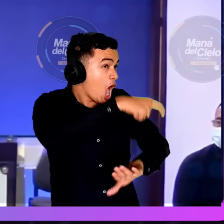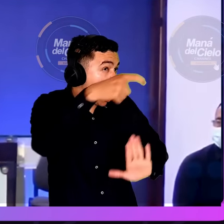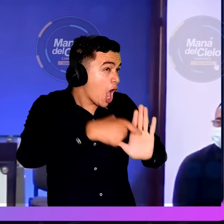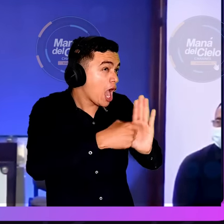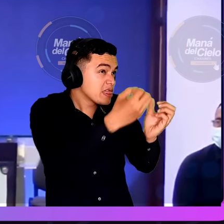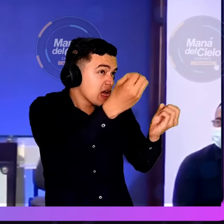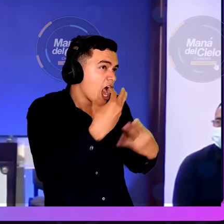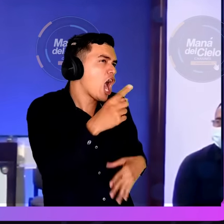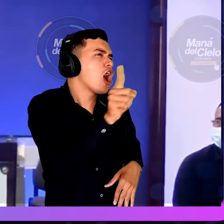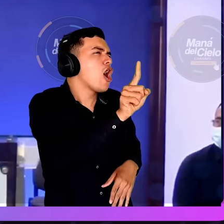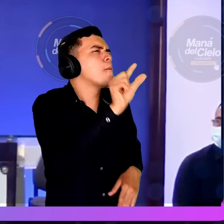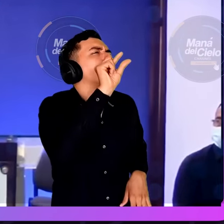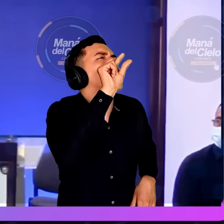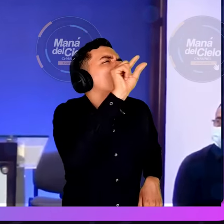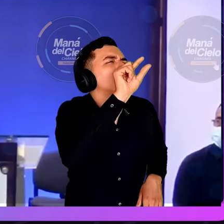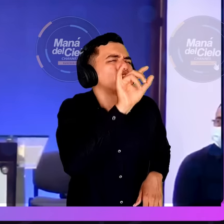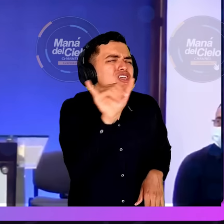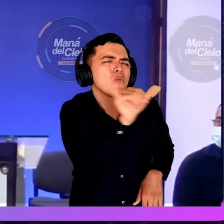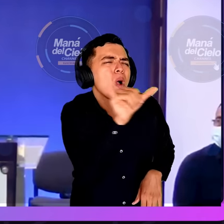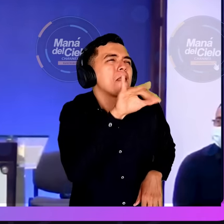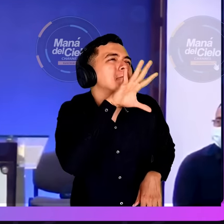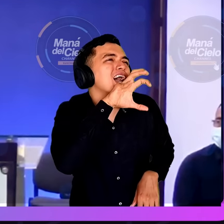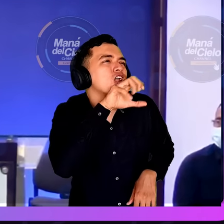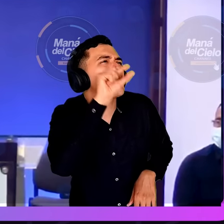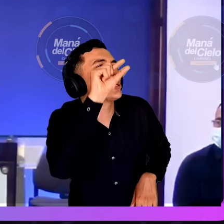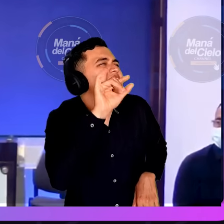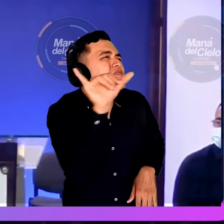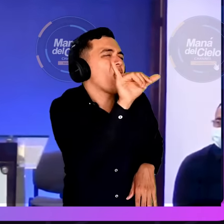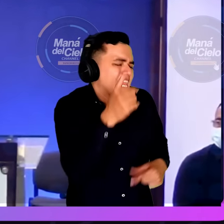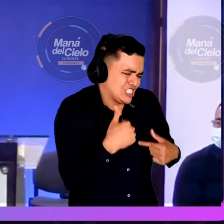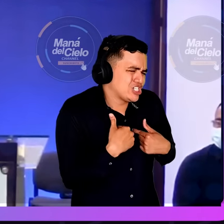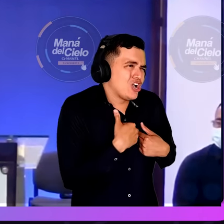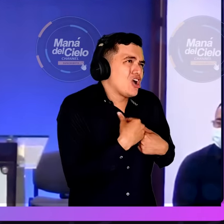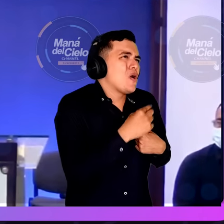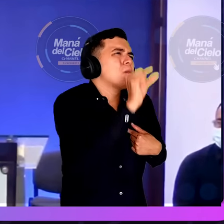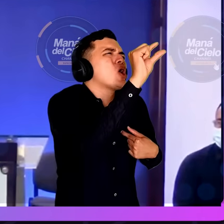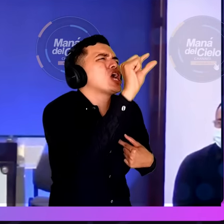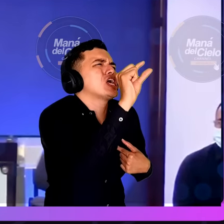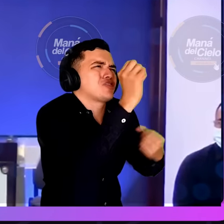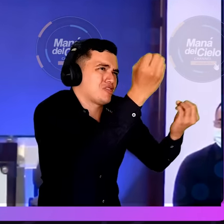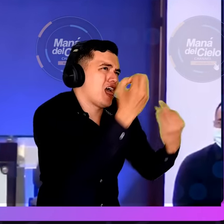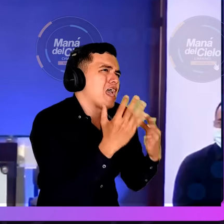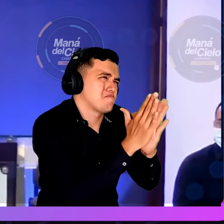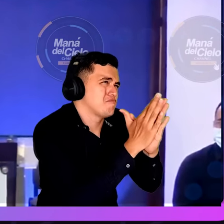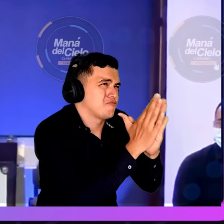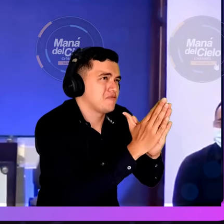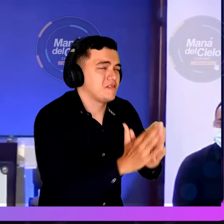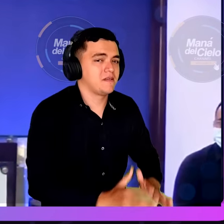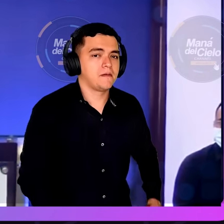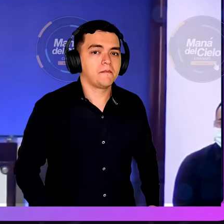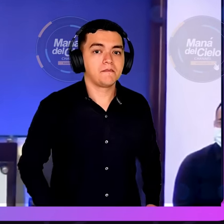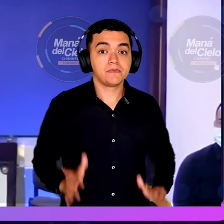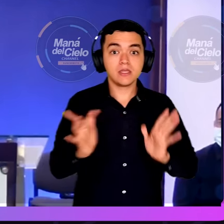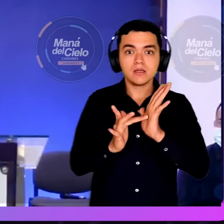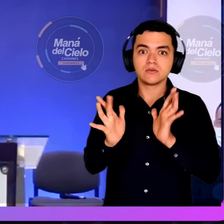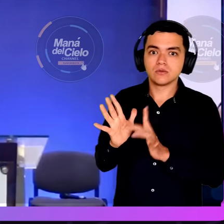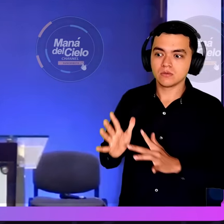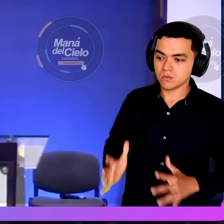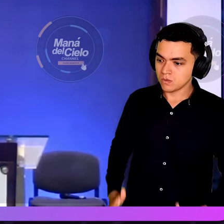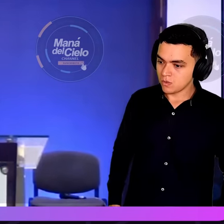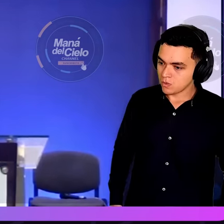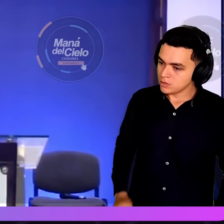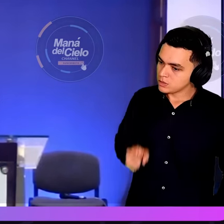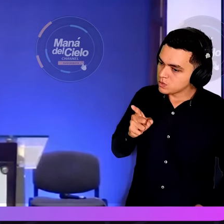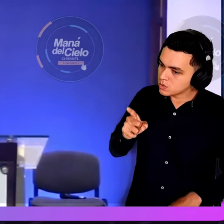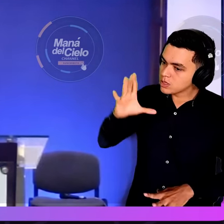Dijo, pero, oiga, Señor, ¿y quién te ha dicho a ti que yo he venido por un suculento plato? ¿Quién te ha dicho a ti que yo vine por un buffet? Señor, yo